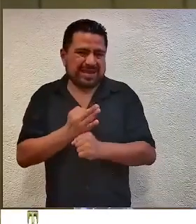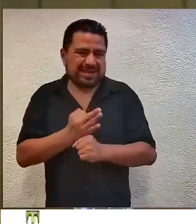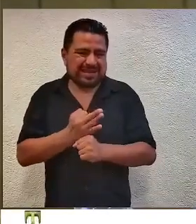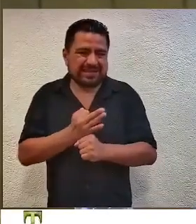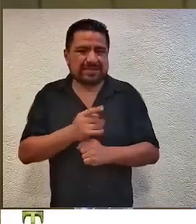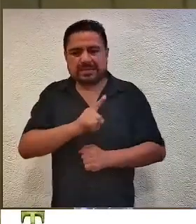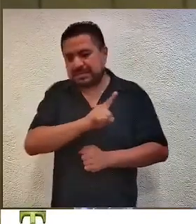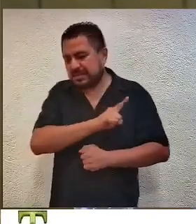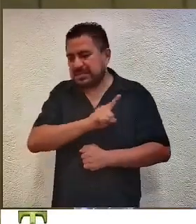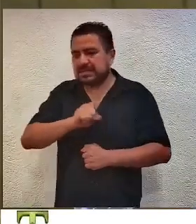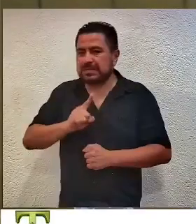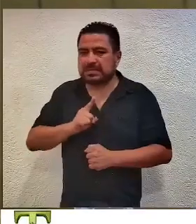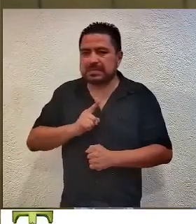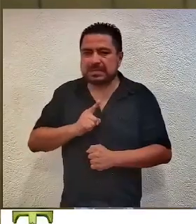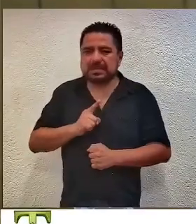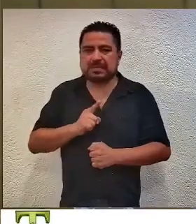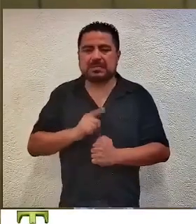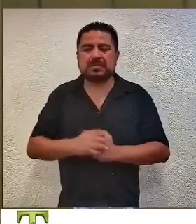se